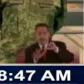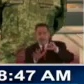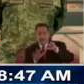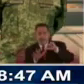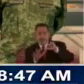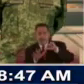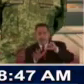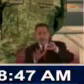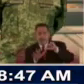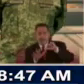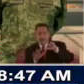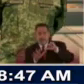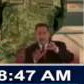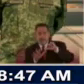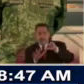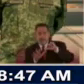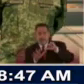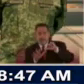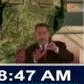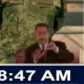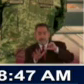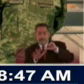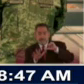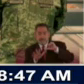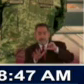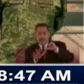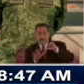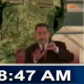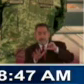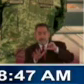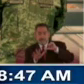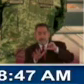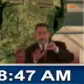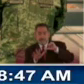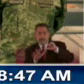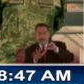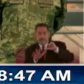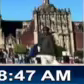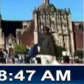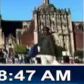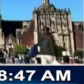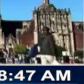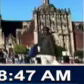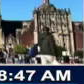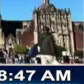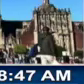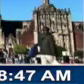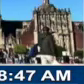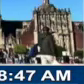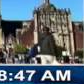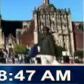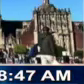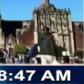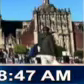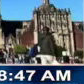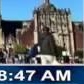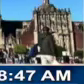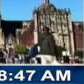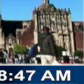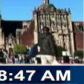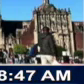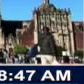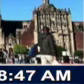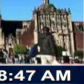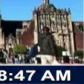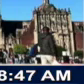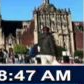indígenas, respetar la democracia comunitaria y obviamente no ser fifí. Y fíjate pues que en la comunicación política de su cuarto informe de